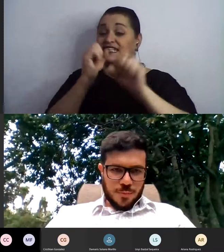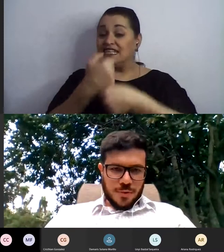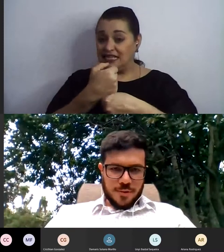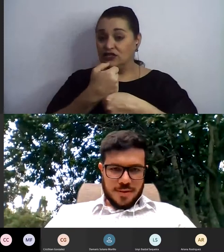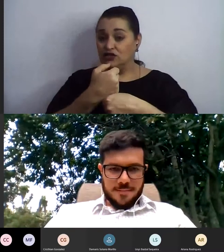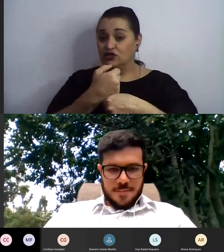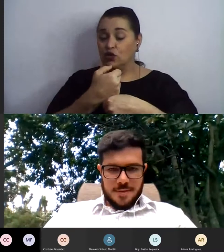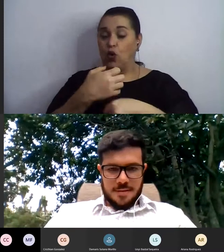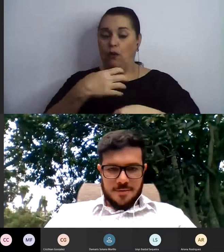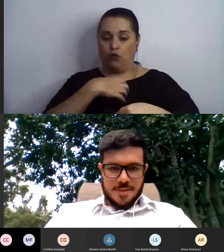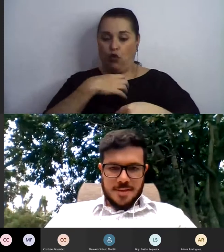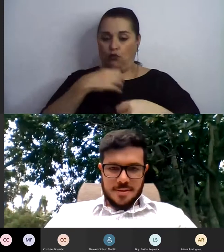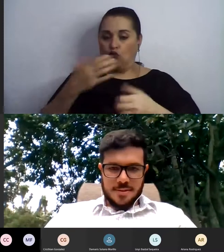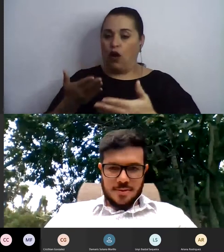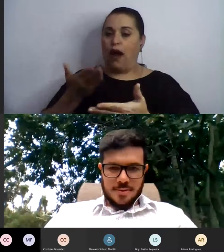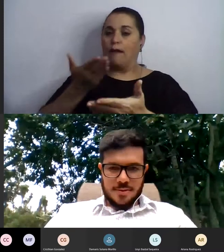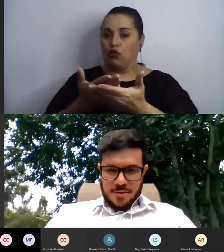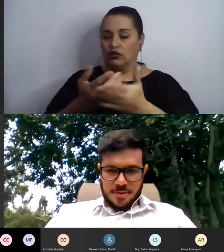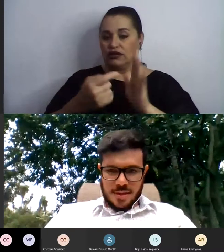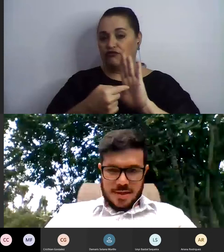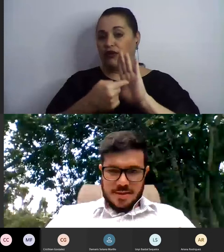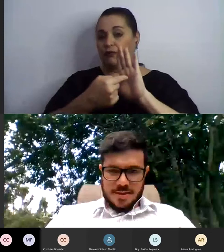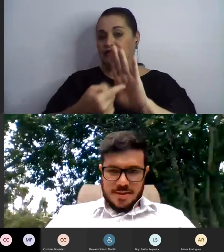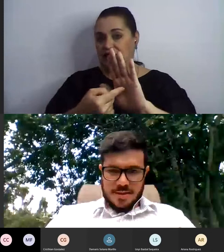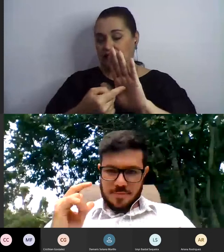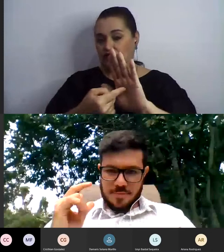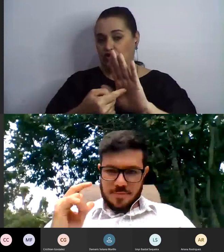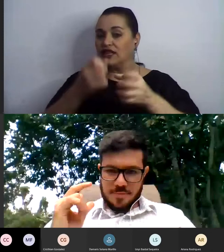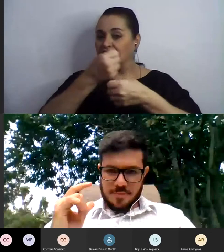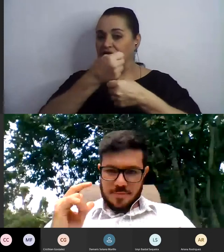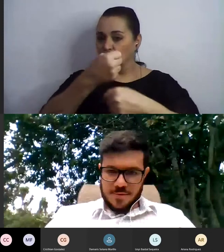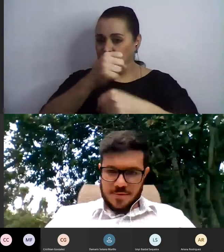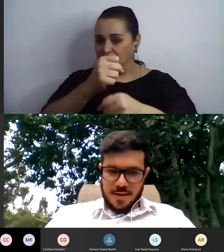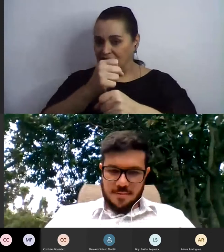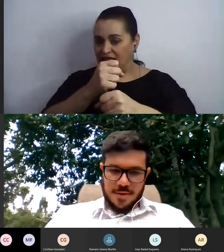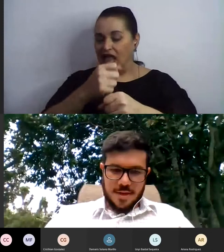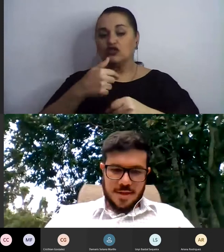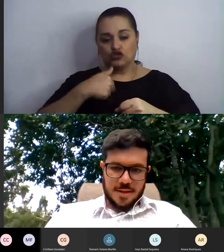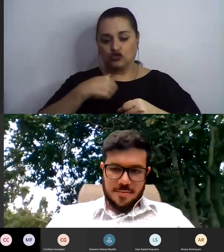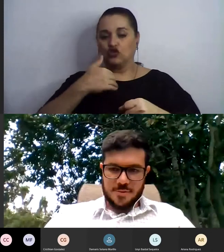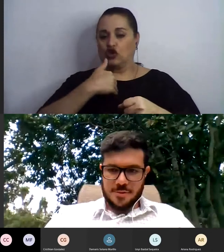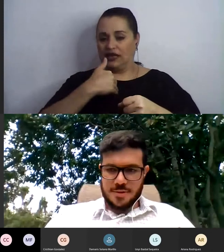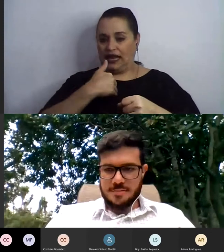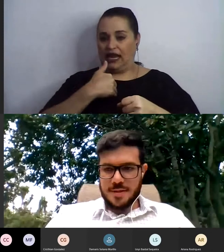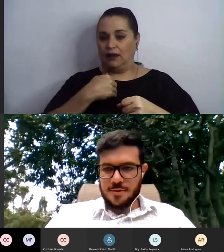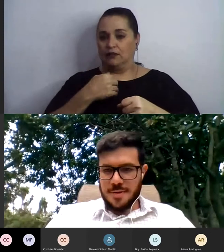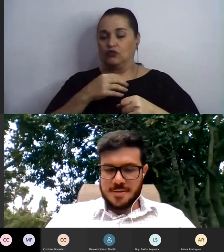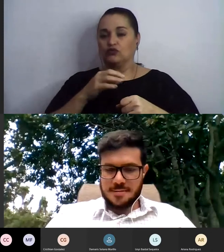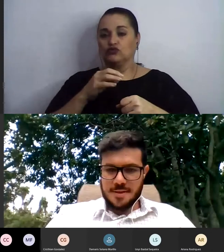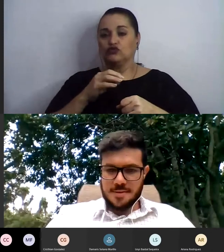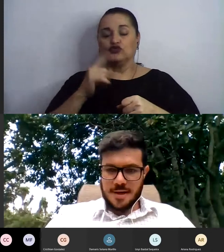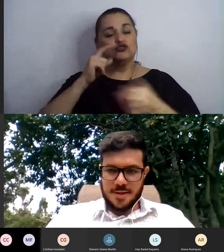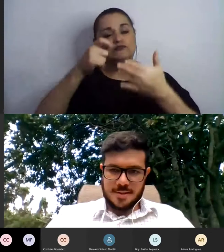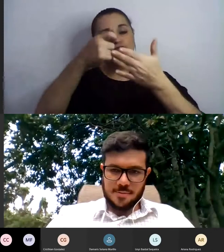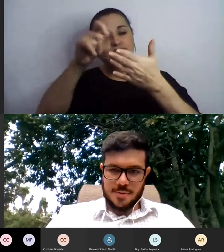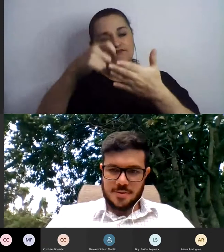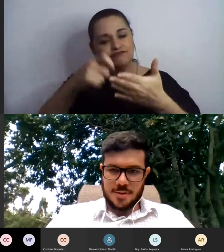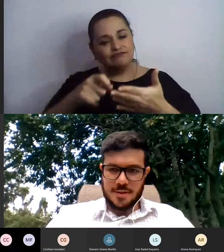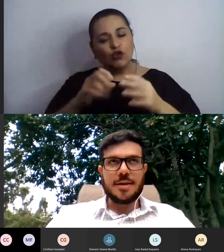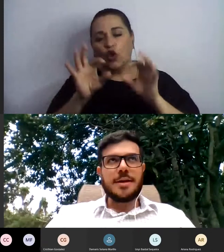su propio aporte en representación de los gobiernos locales y bien nosotros lo tenemos a manera de digamos con los aspectos más